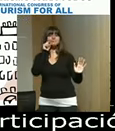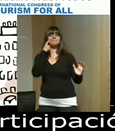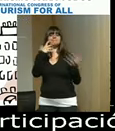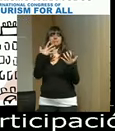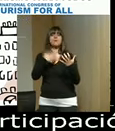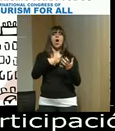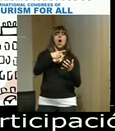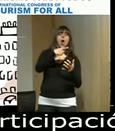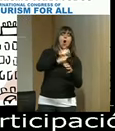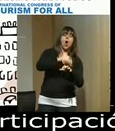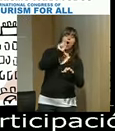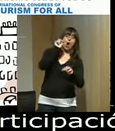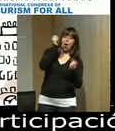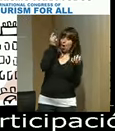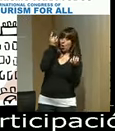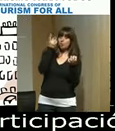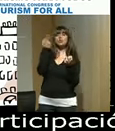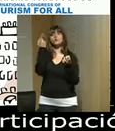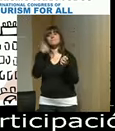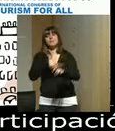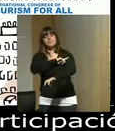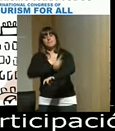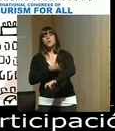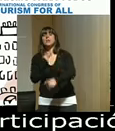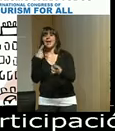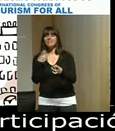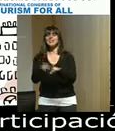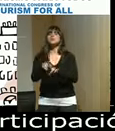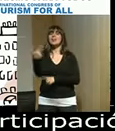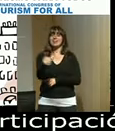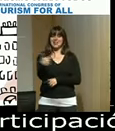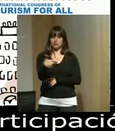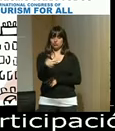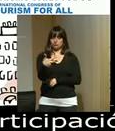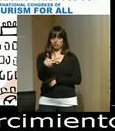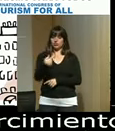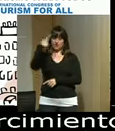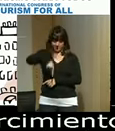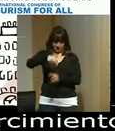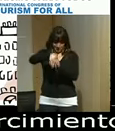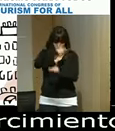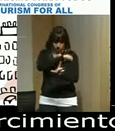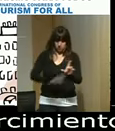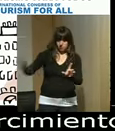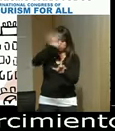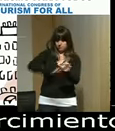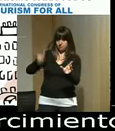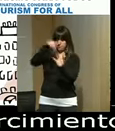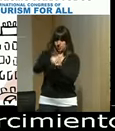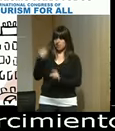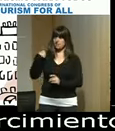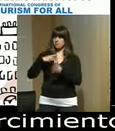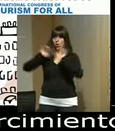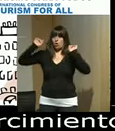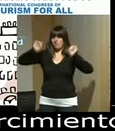un derecho recogido por la Convención y en el caso de España pues todos los criterios y el articulado de la Convención de las